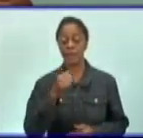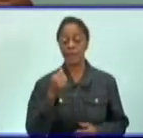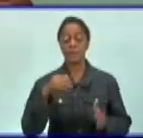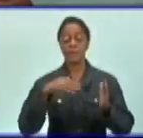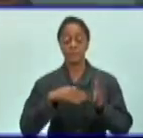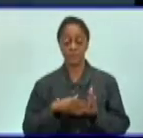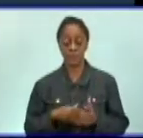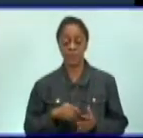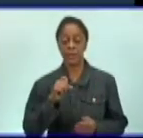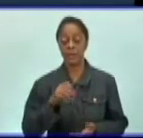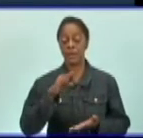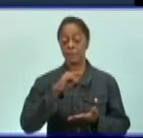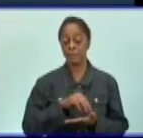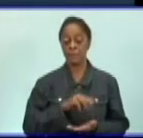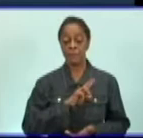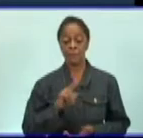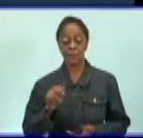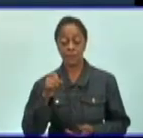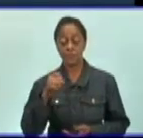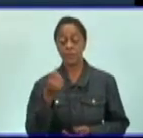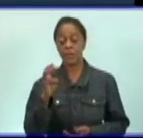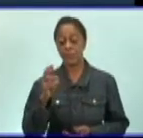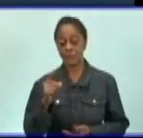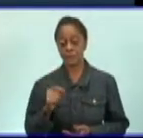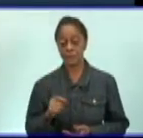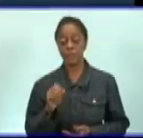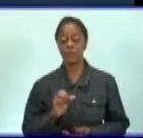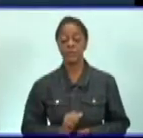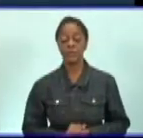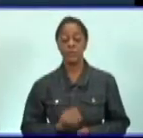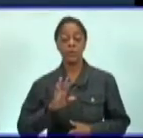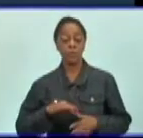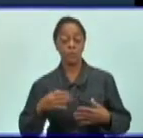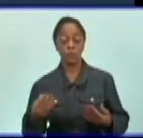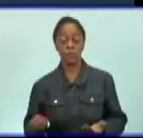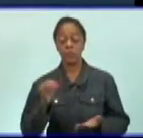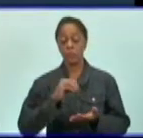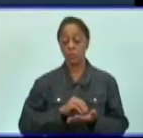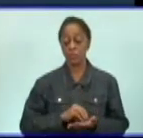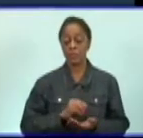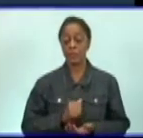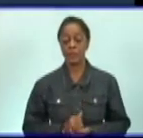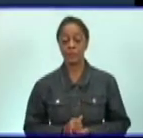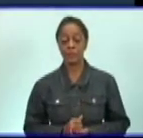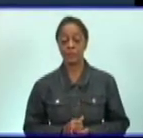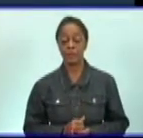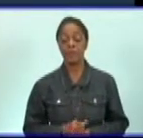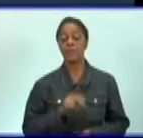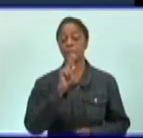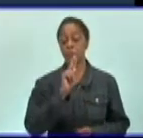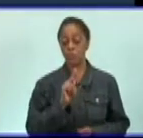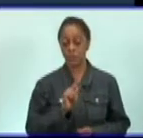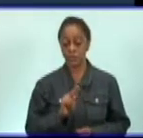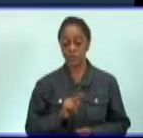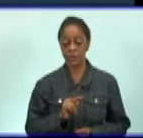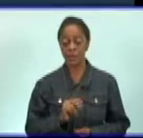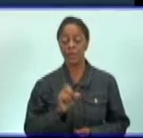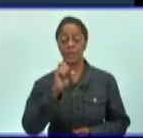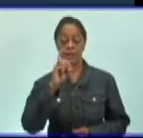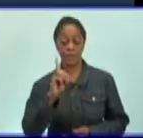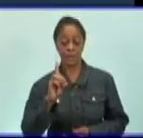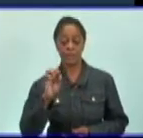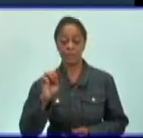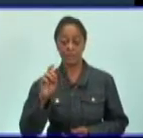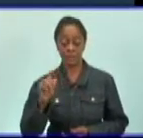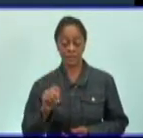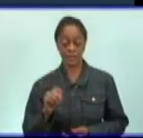valor posicional de cada dígito o cifra cuando ocupan el lugar de las unidades, la decena,